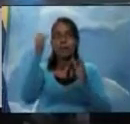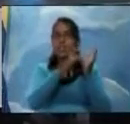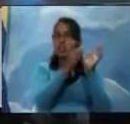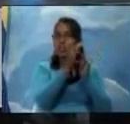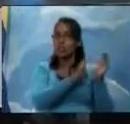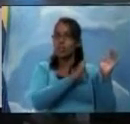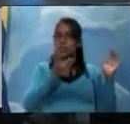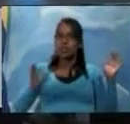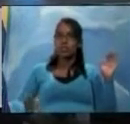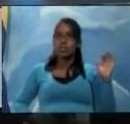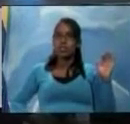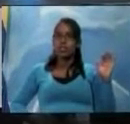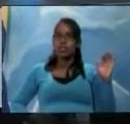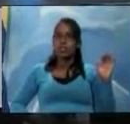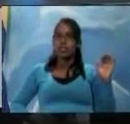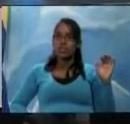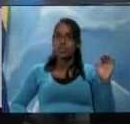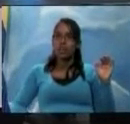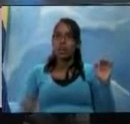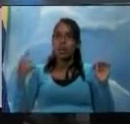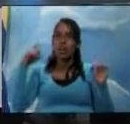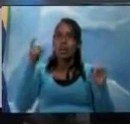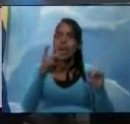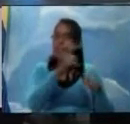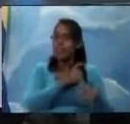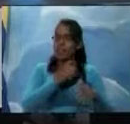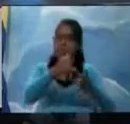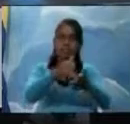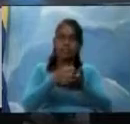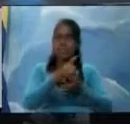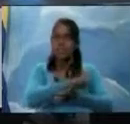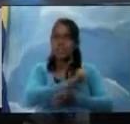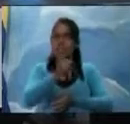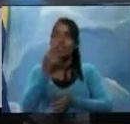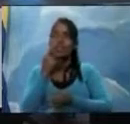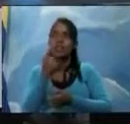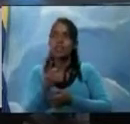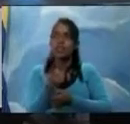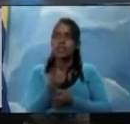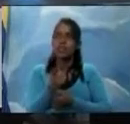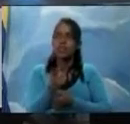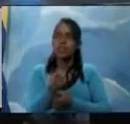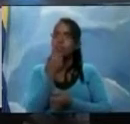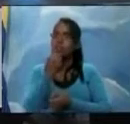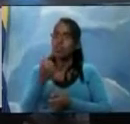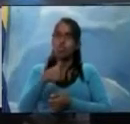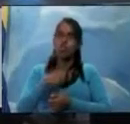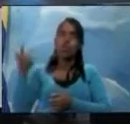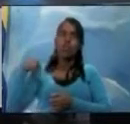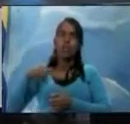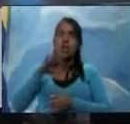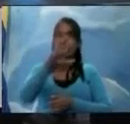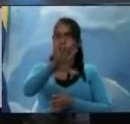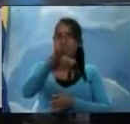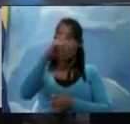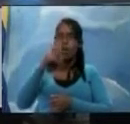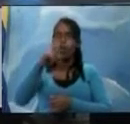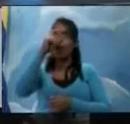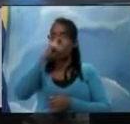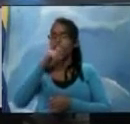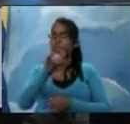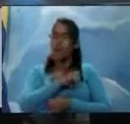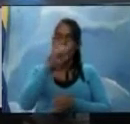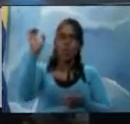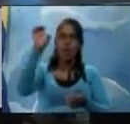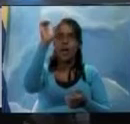Jesucristo? Hay gente que se jactan de decir, bueno, yo tengo 50 años en el